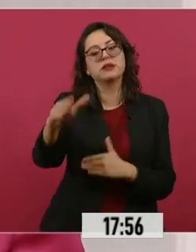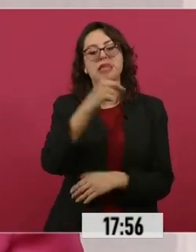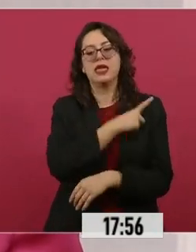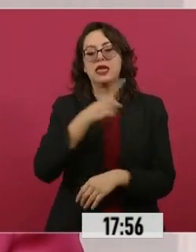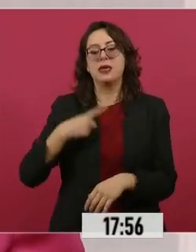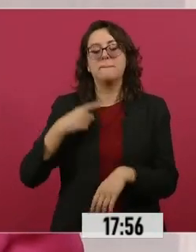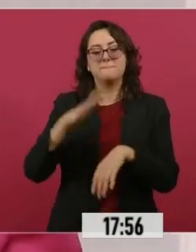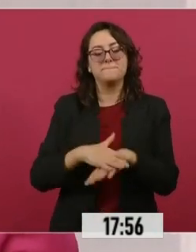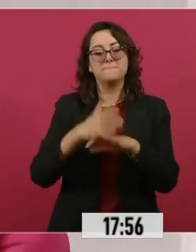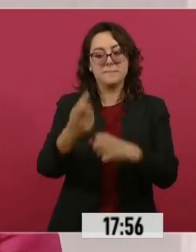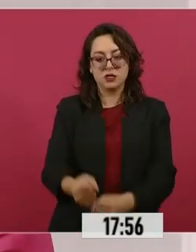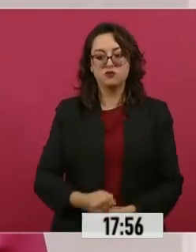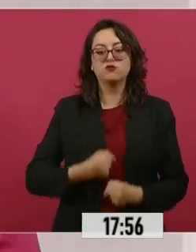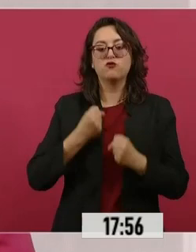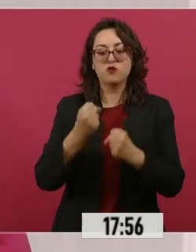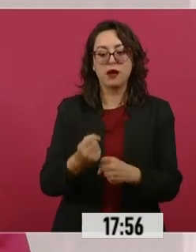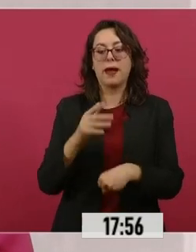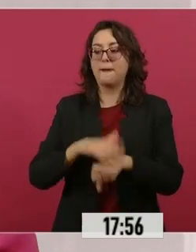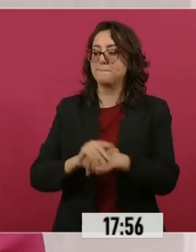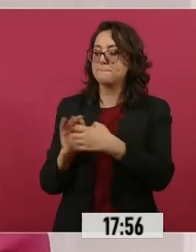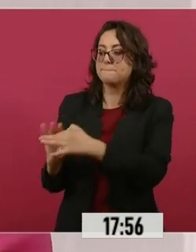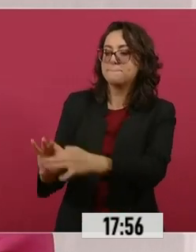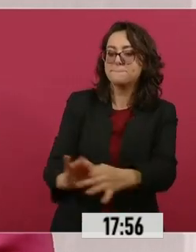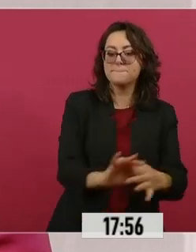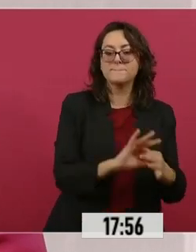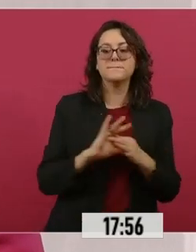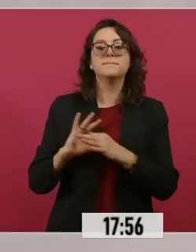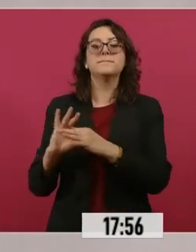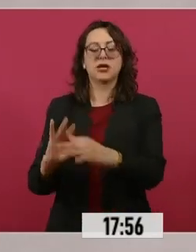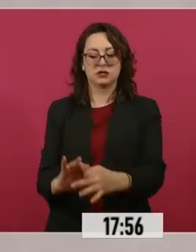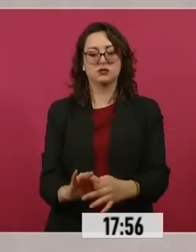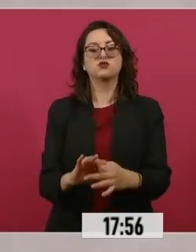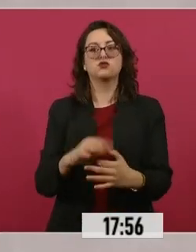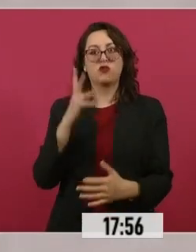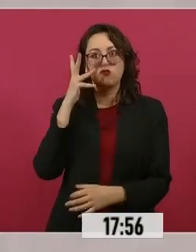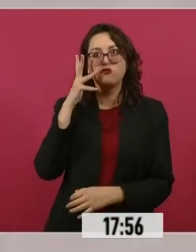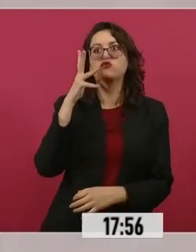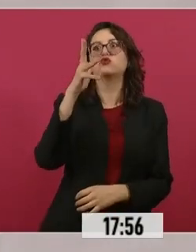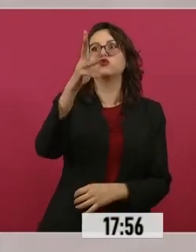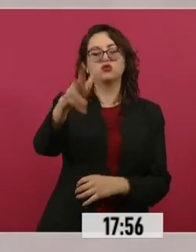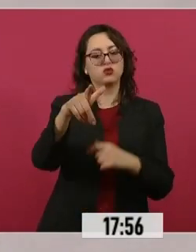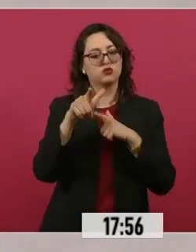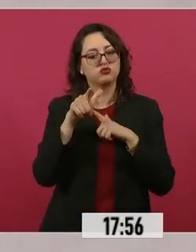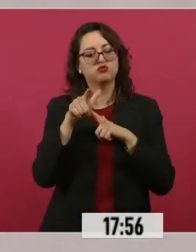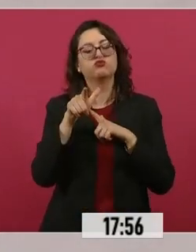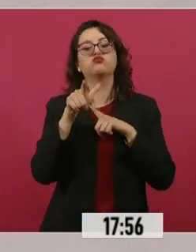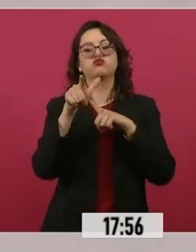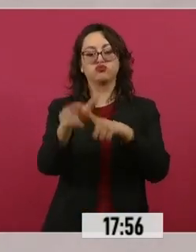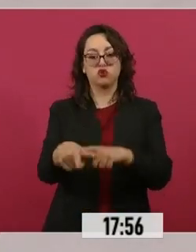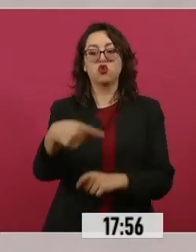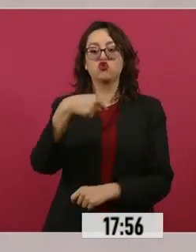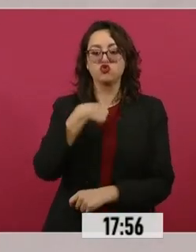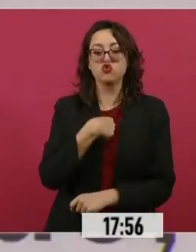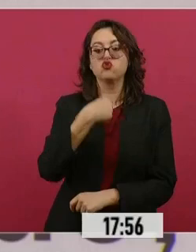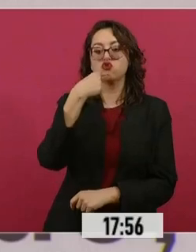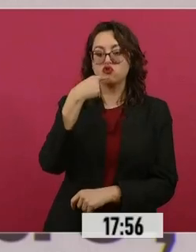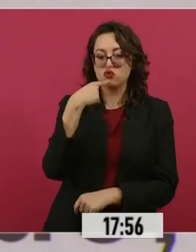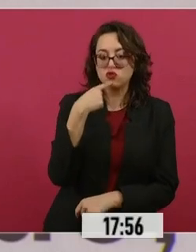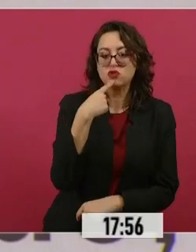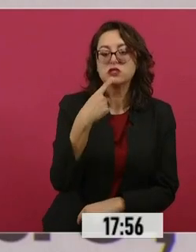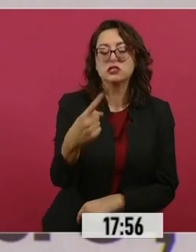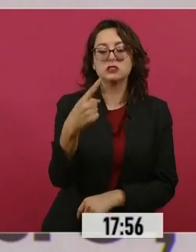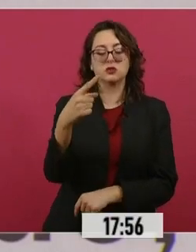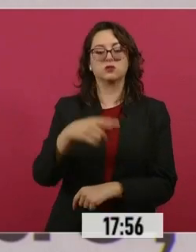Delfina Gómez. No se puede ocultar que ya hay algunas inconformidades de los asistentes porque